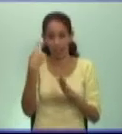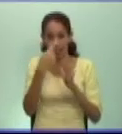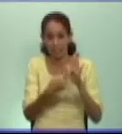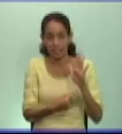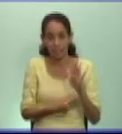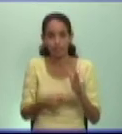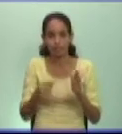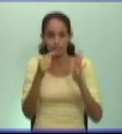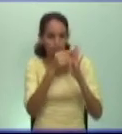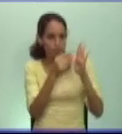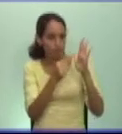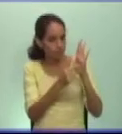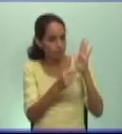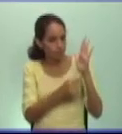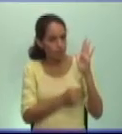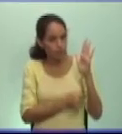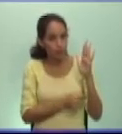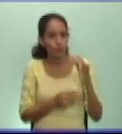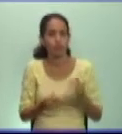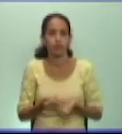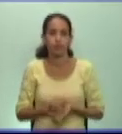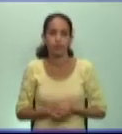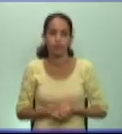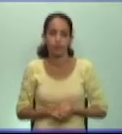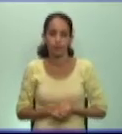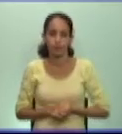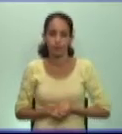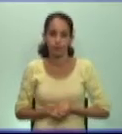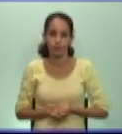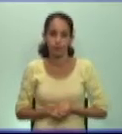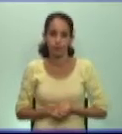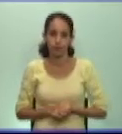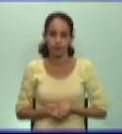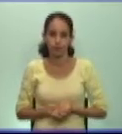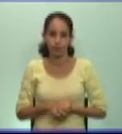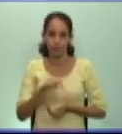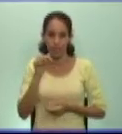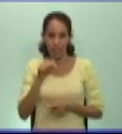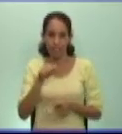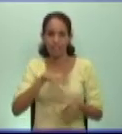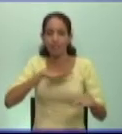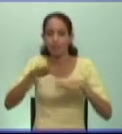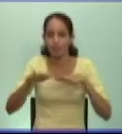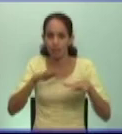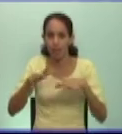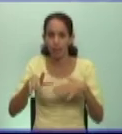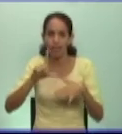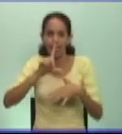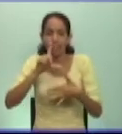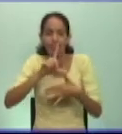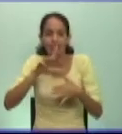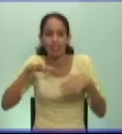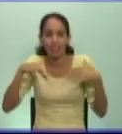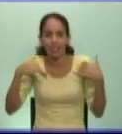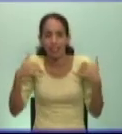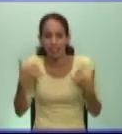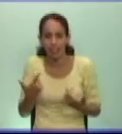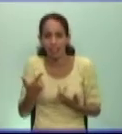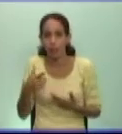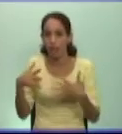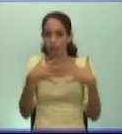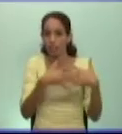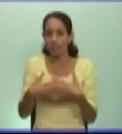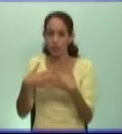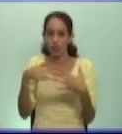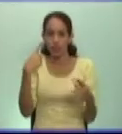XIX, hasta sus finales, esta es la actuación norteamericana, ese es el famoso panamericanismo, donde Estados Unidos tenía un objetivo: